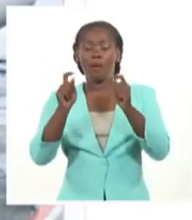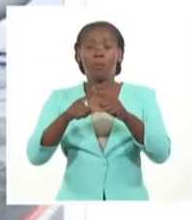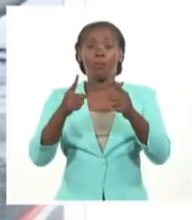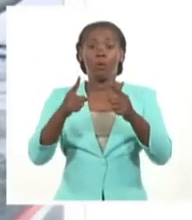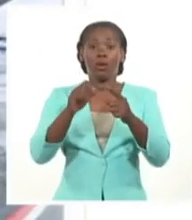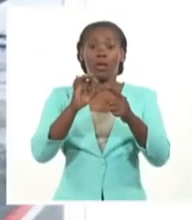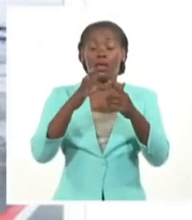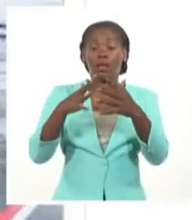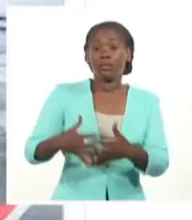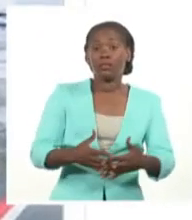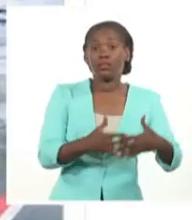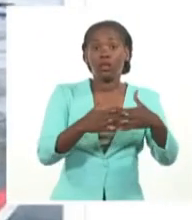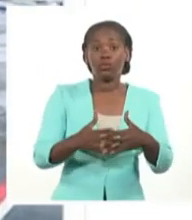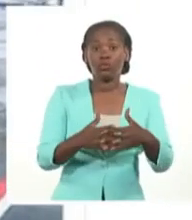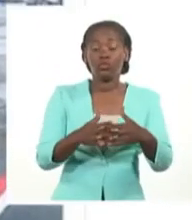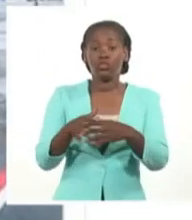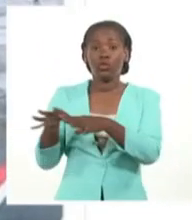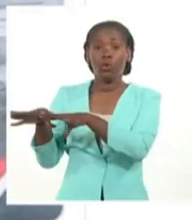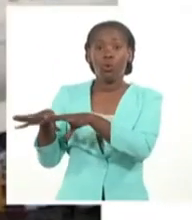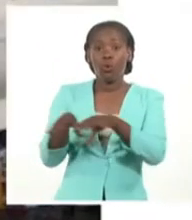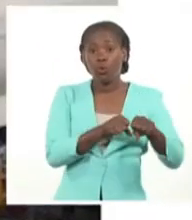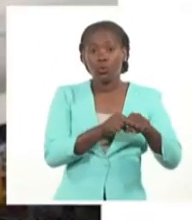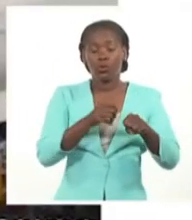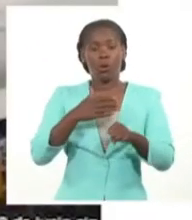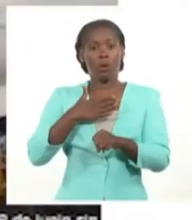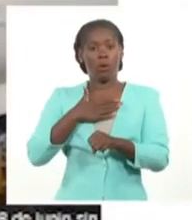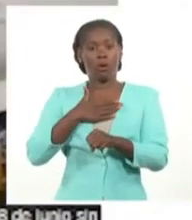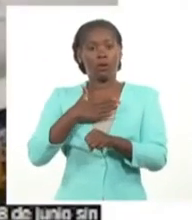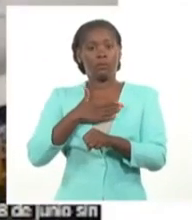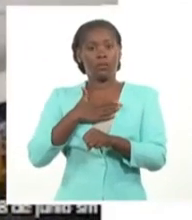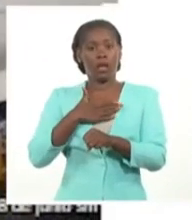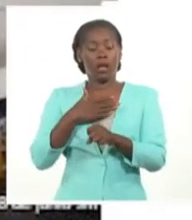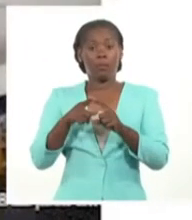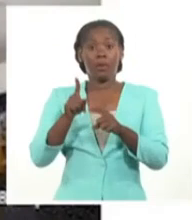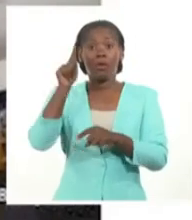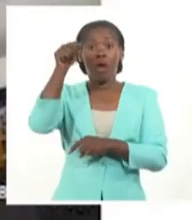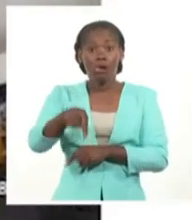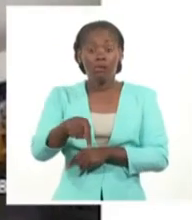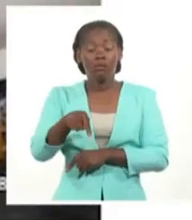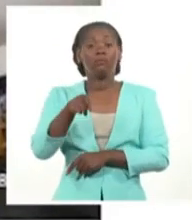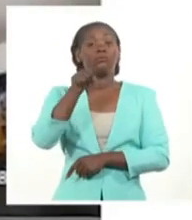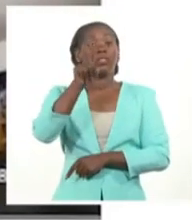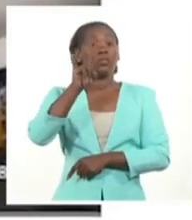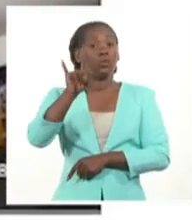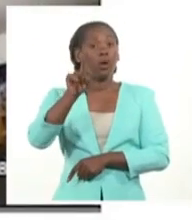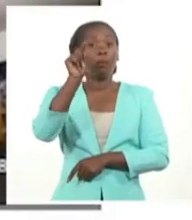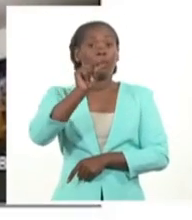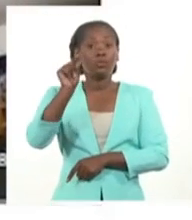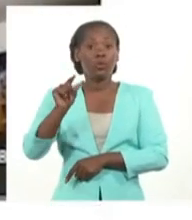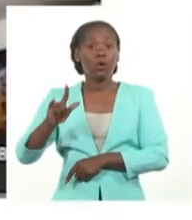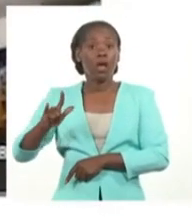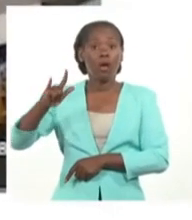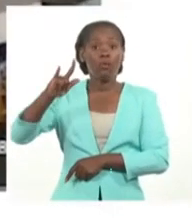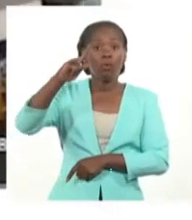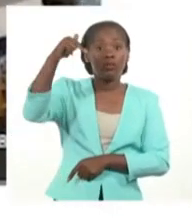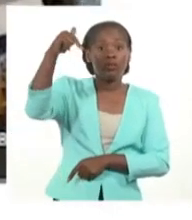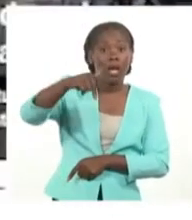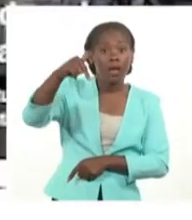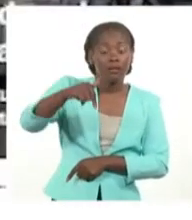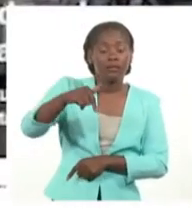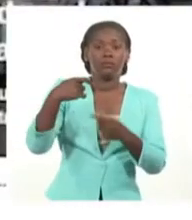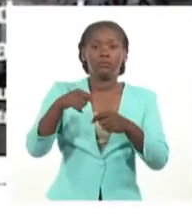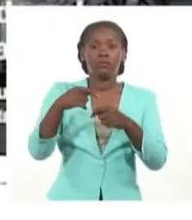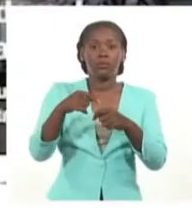apropiarse del avión y su tripulación, compuesta de 19 personas, entre pilotos venezolanos e iraníes, el cual se